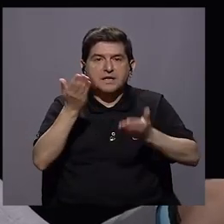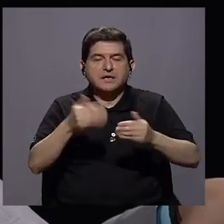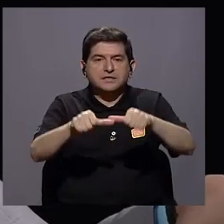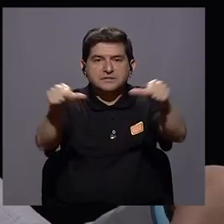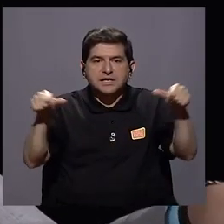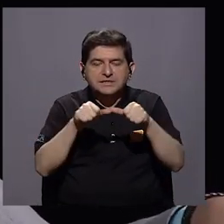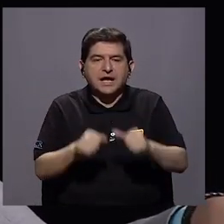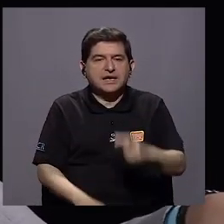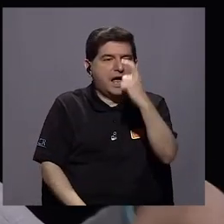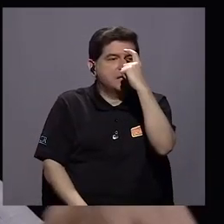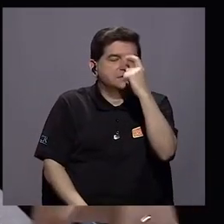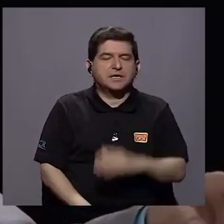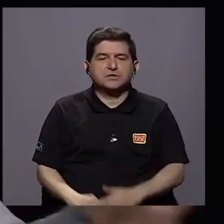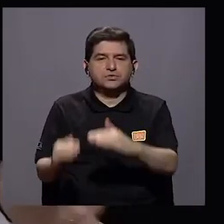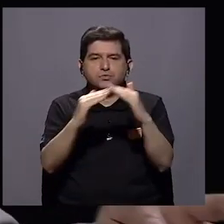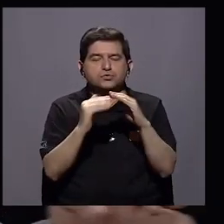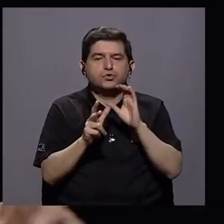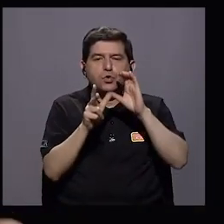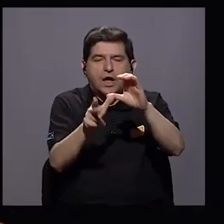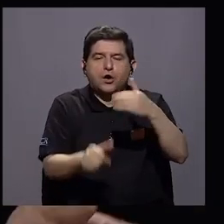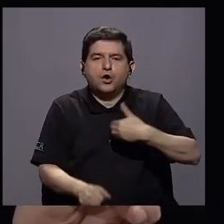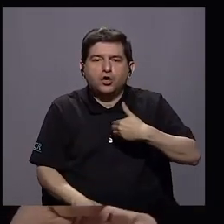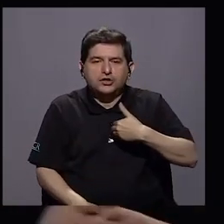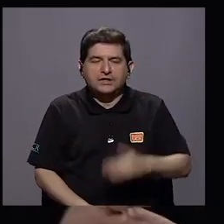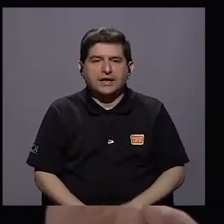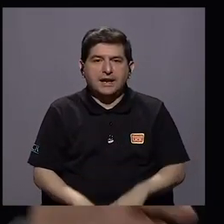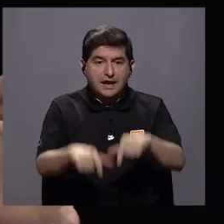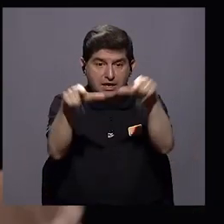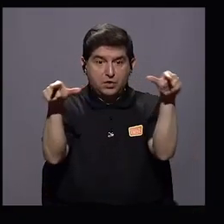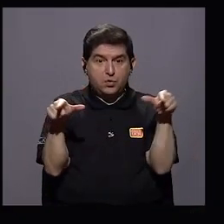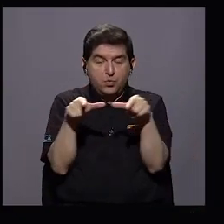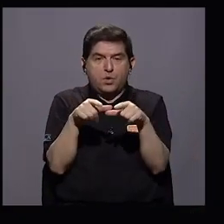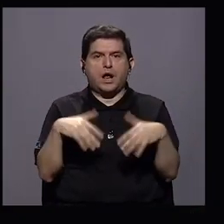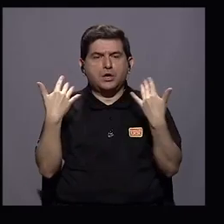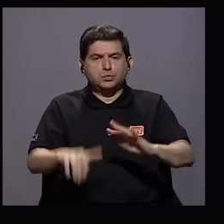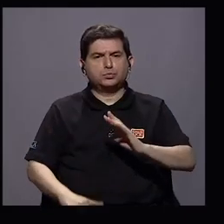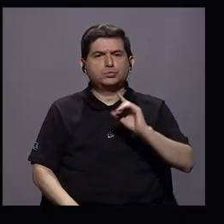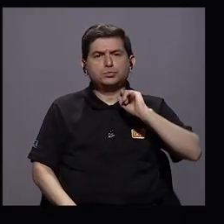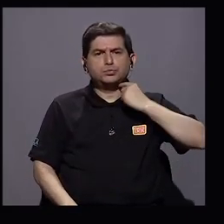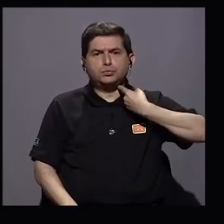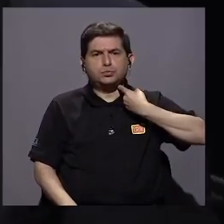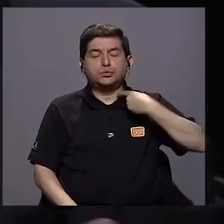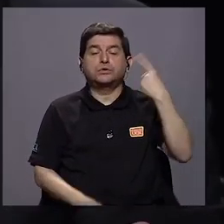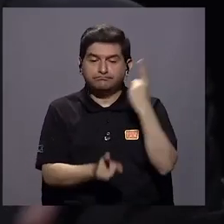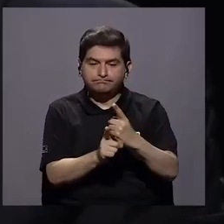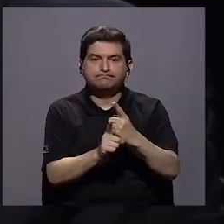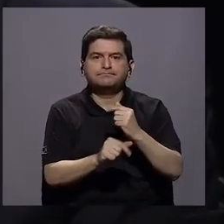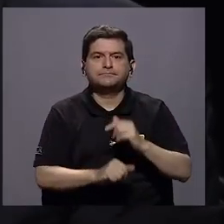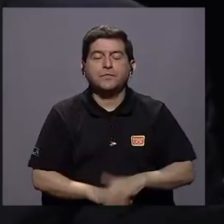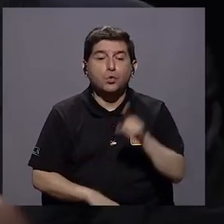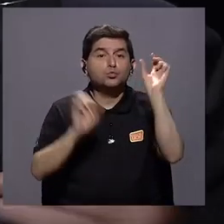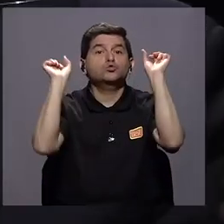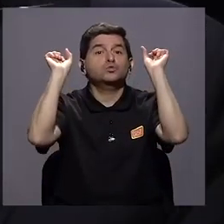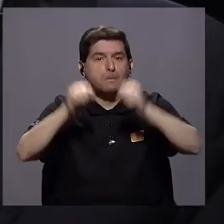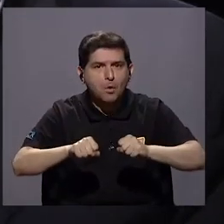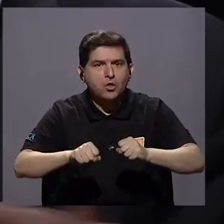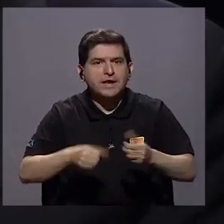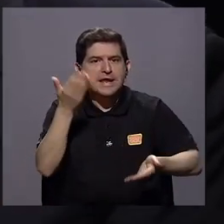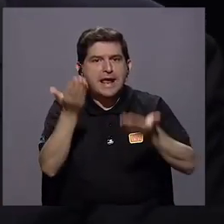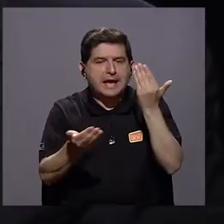zonas como Escazú, como Ciudad Colón, que pueden tener inclusive terrenos que son muy, muy caros. Exactamente. Usted